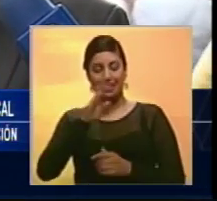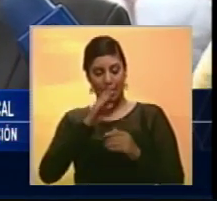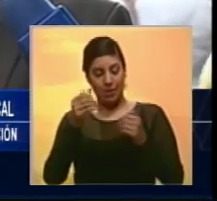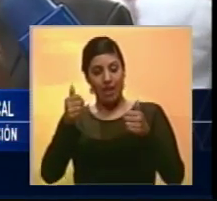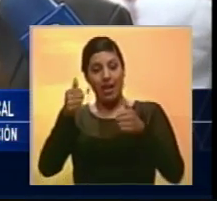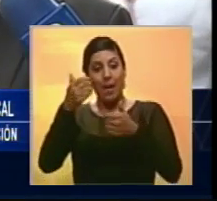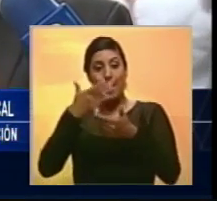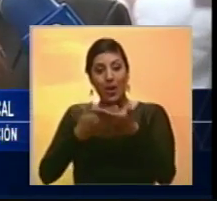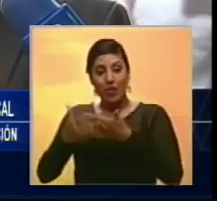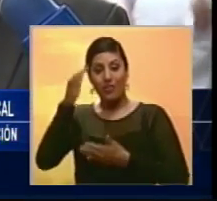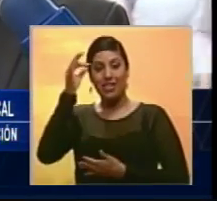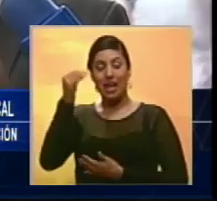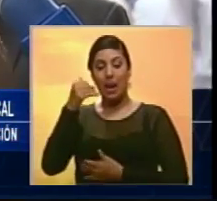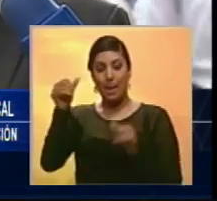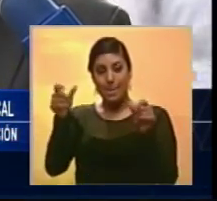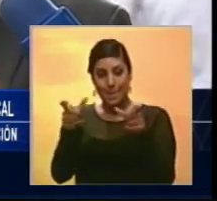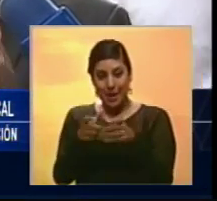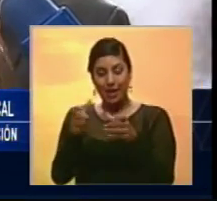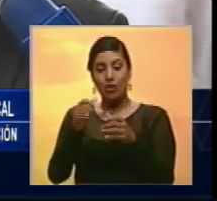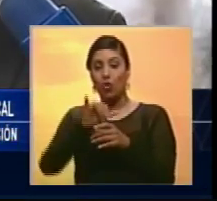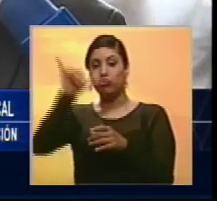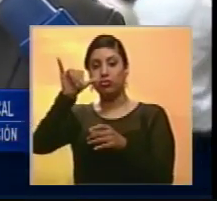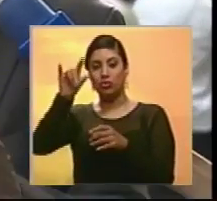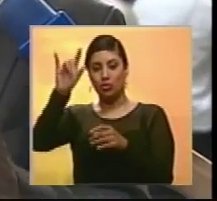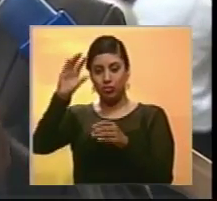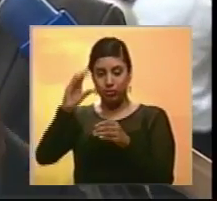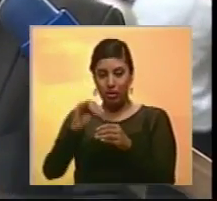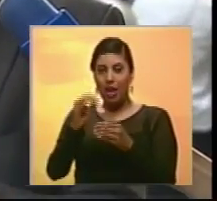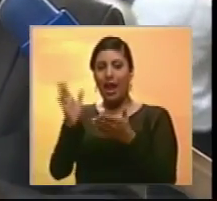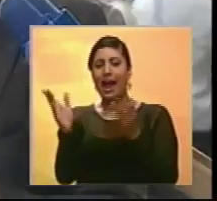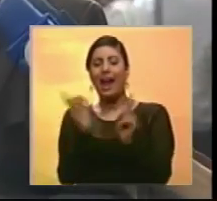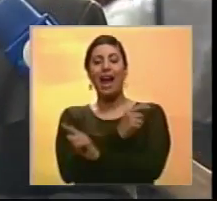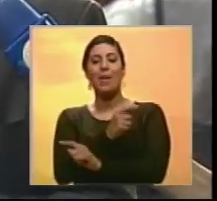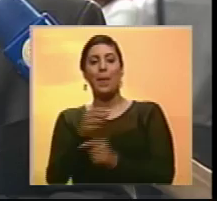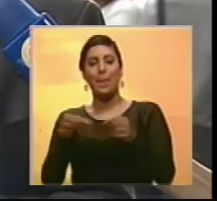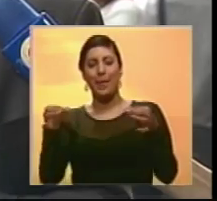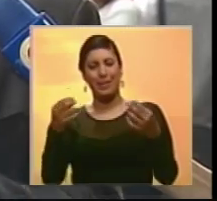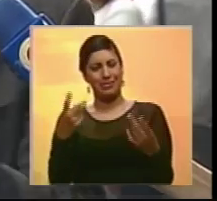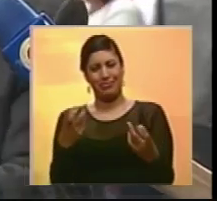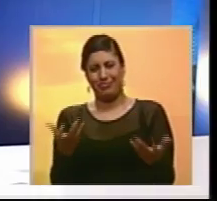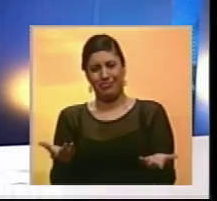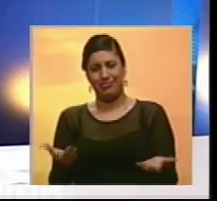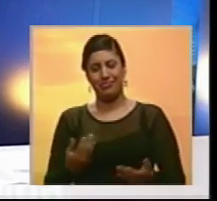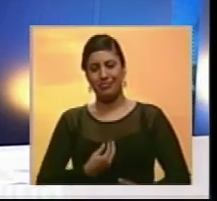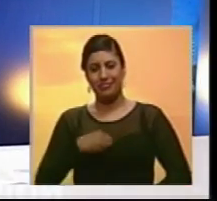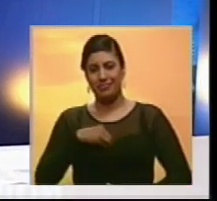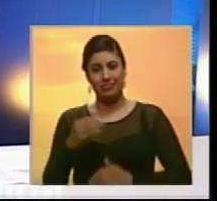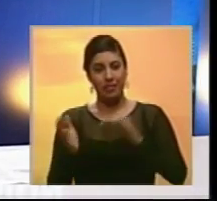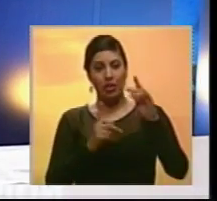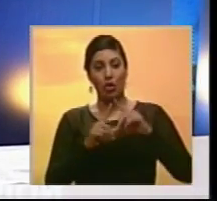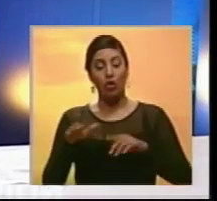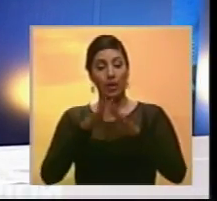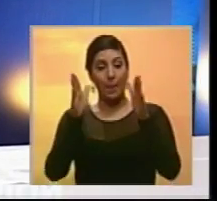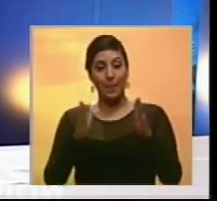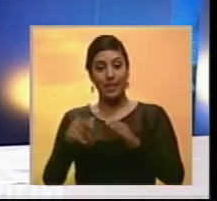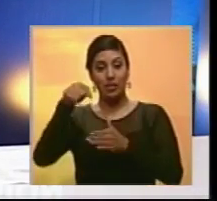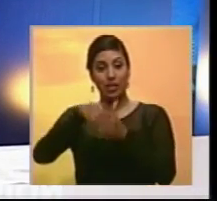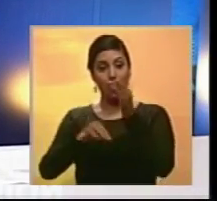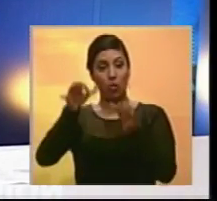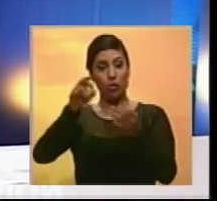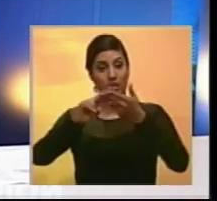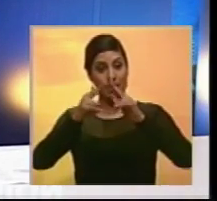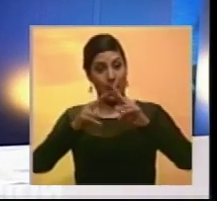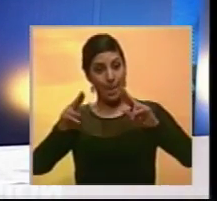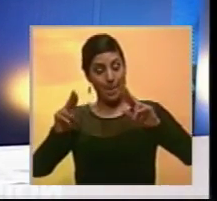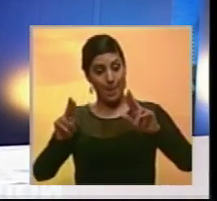bajando el déficit fiscal y la inflación, no sacando de circulación el papel moneda. El ministro de Interior, Justicia